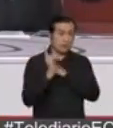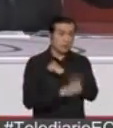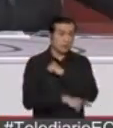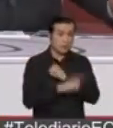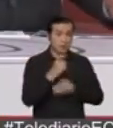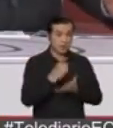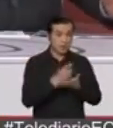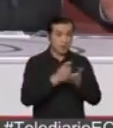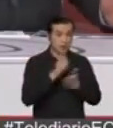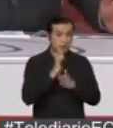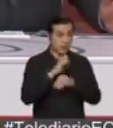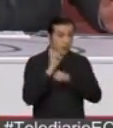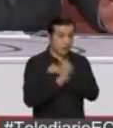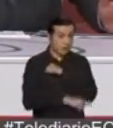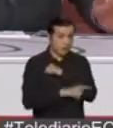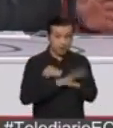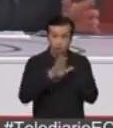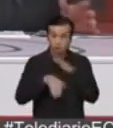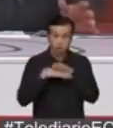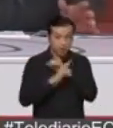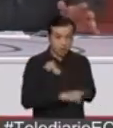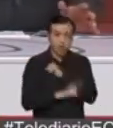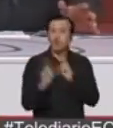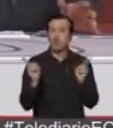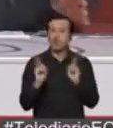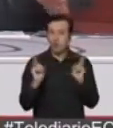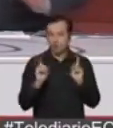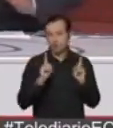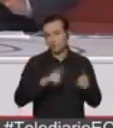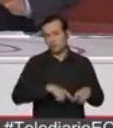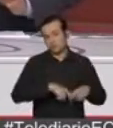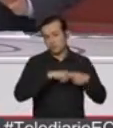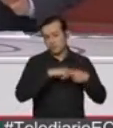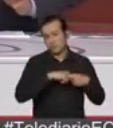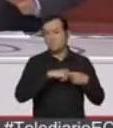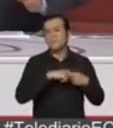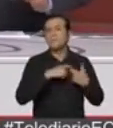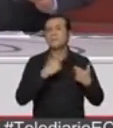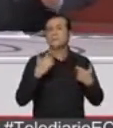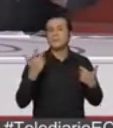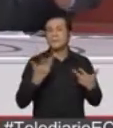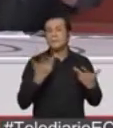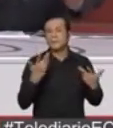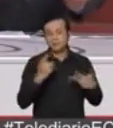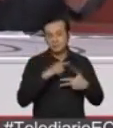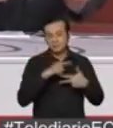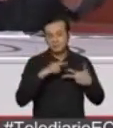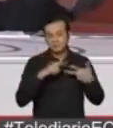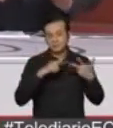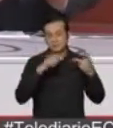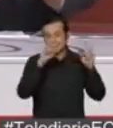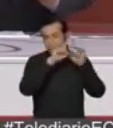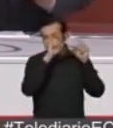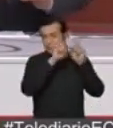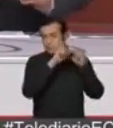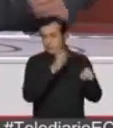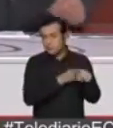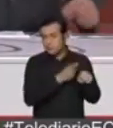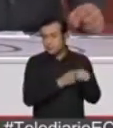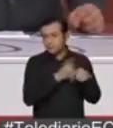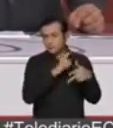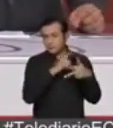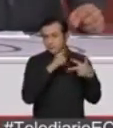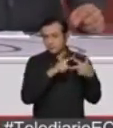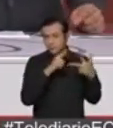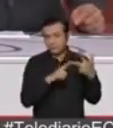camarón ecuatoriano de forma general. Se ha decidido suspender las exportaciones de 3 empresas puntualmente ecuatorianas